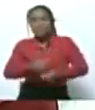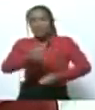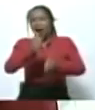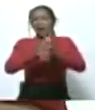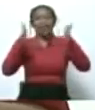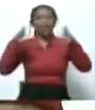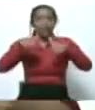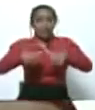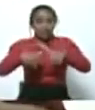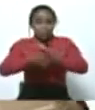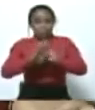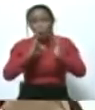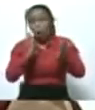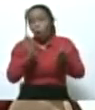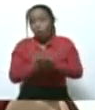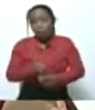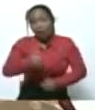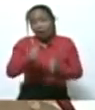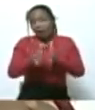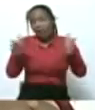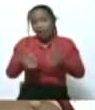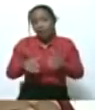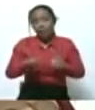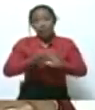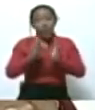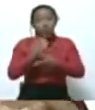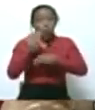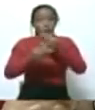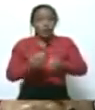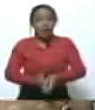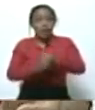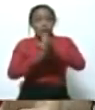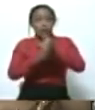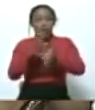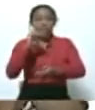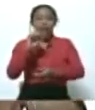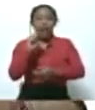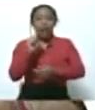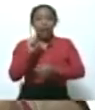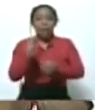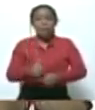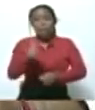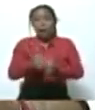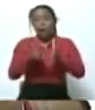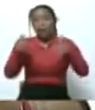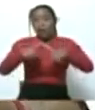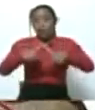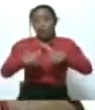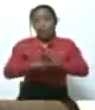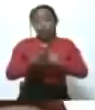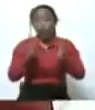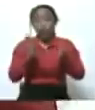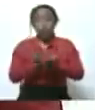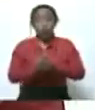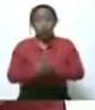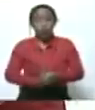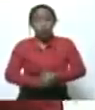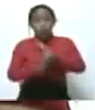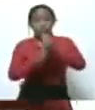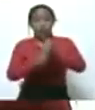este lado del mundo. El más grande del mundo lo dirige la DEA. Pero el más grande de este lado del mundo lo dirige